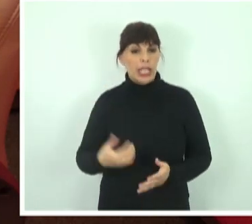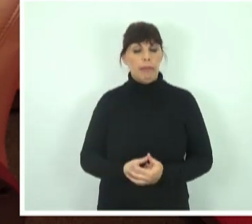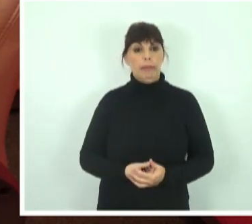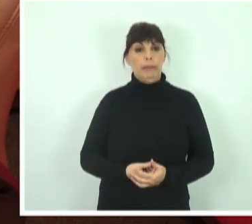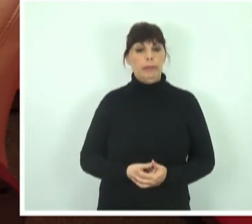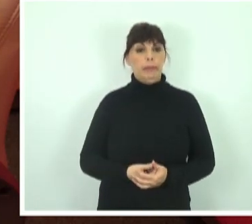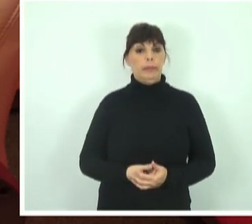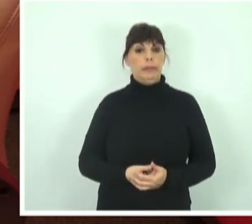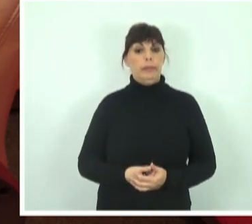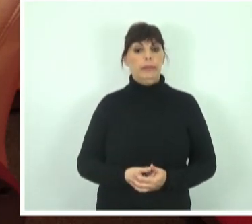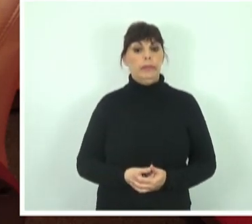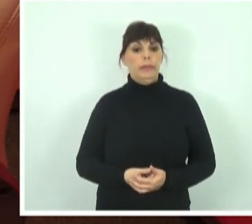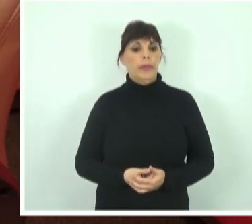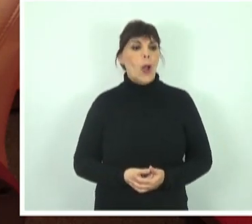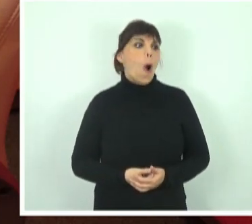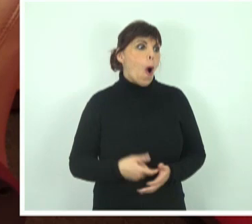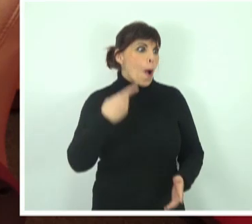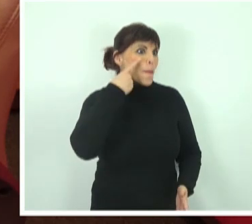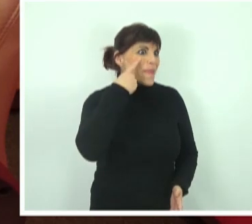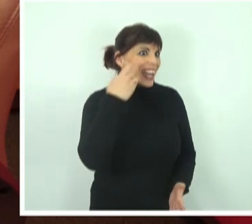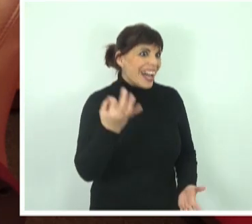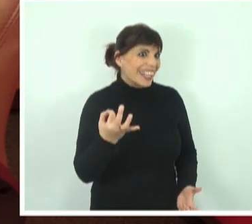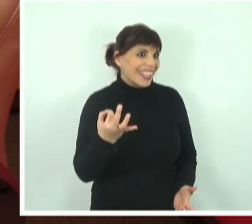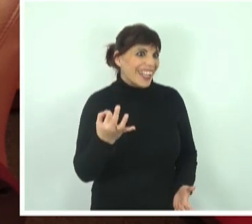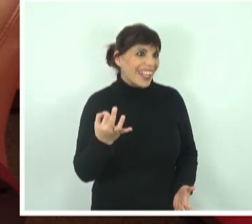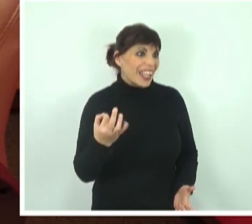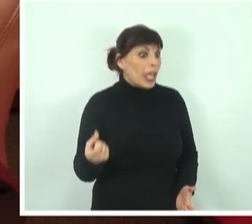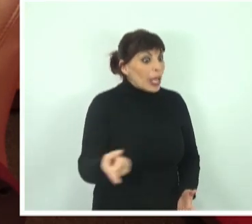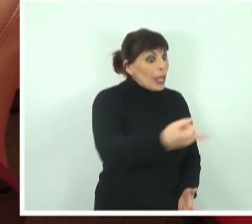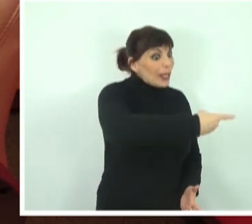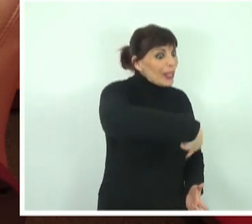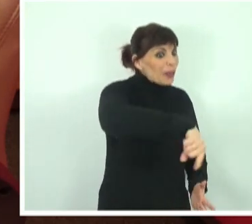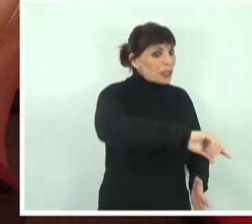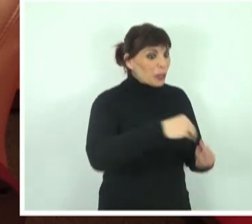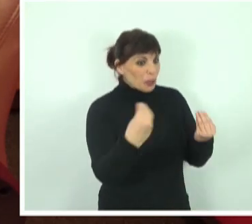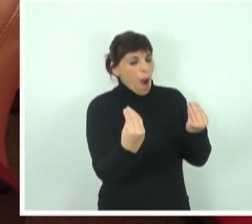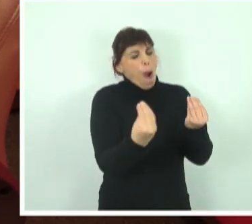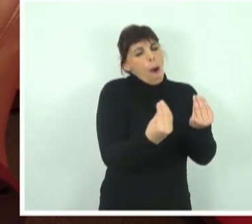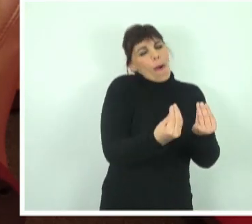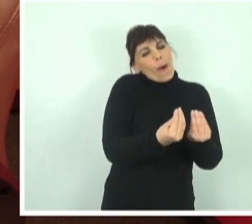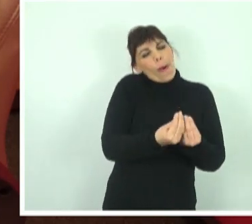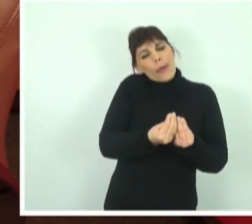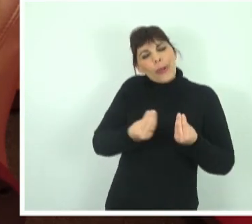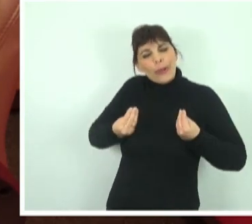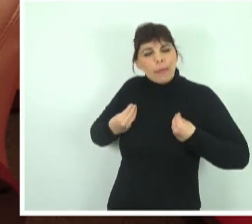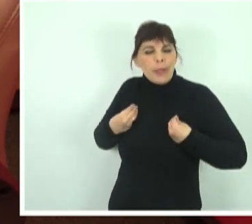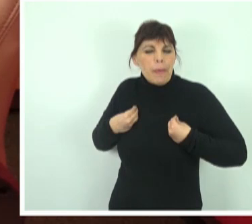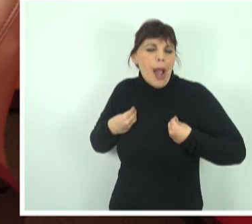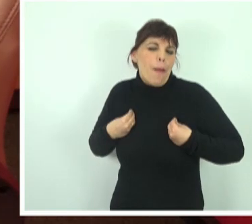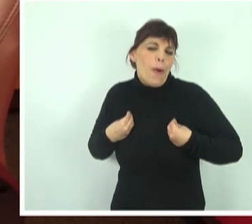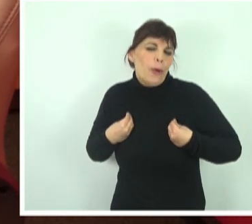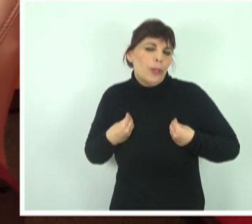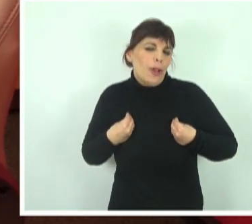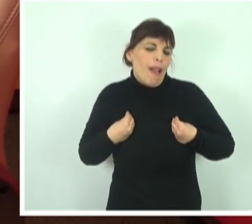bueno, cuán delicioso es habitar los hermanos juntos en armonía. Esa